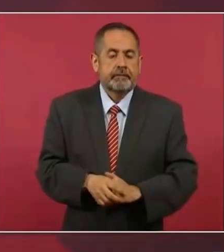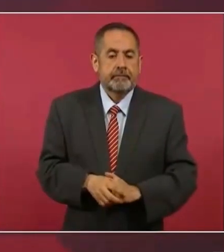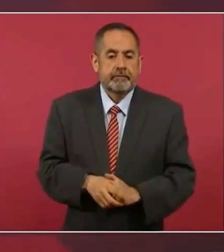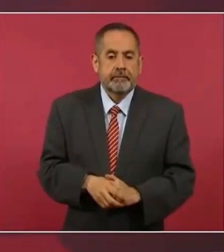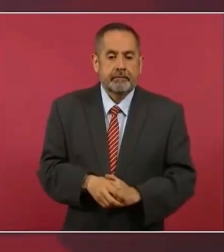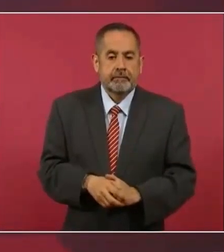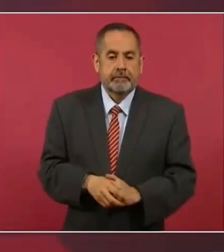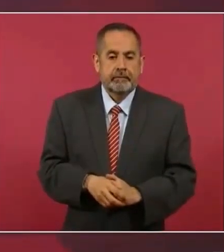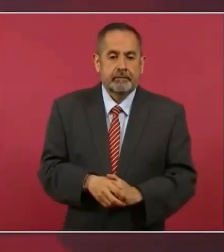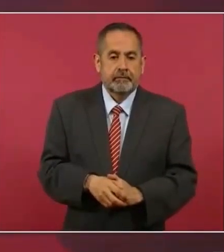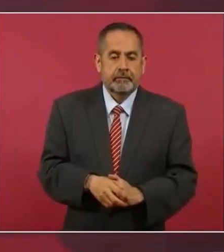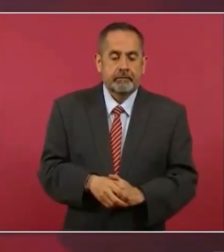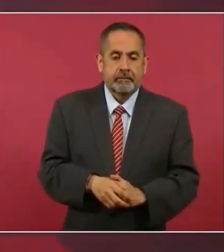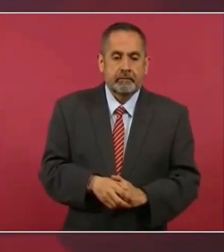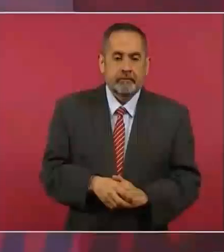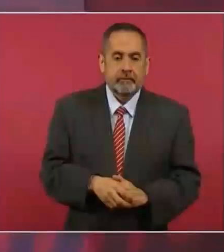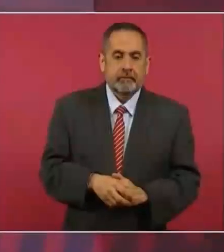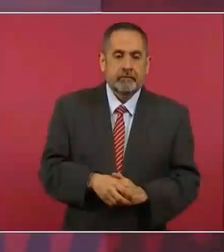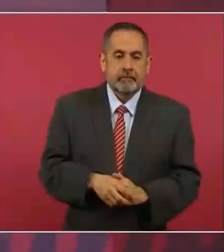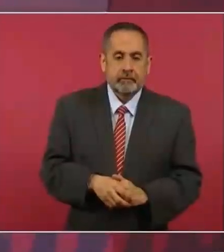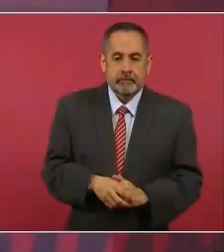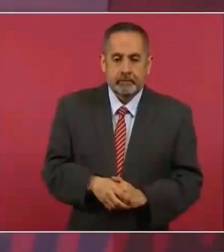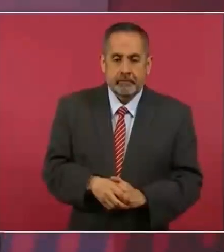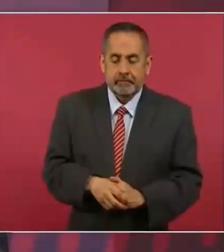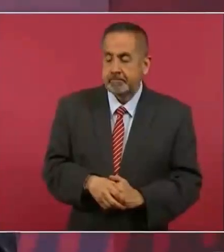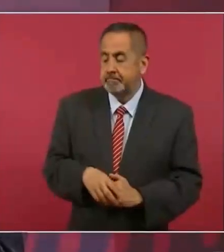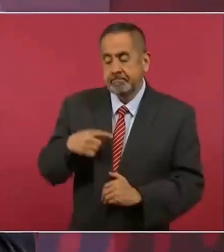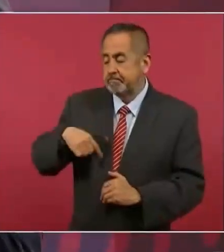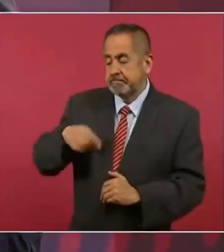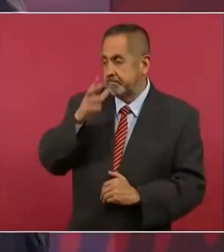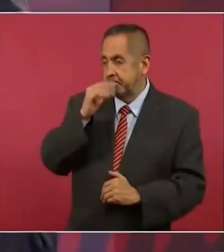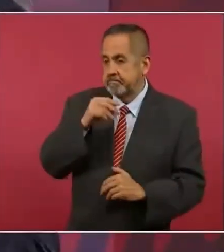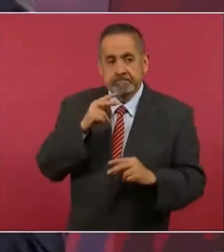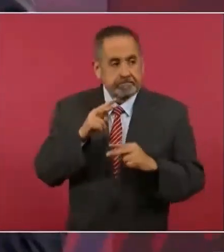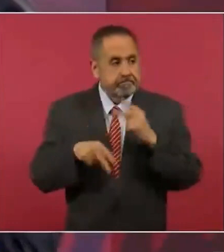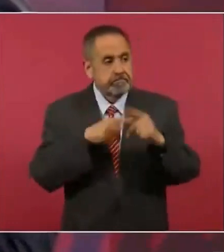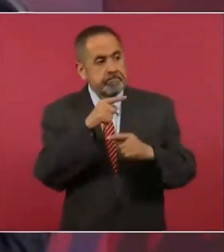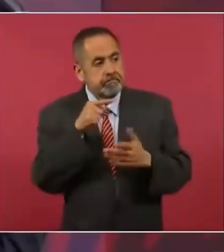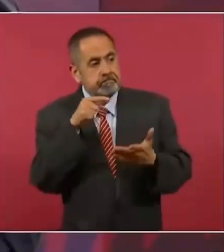Que no podíamos ir al lugar